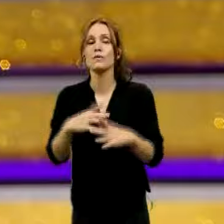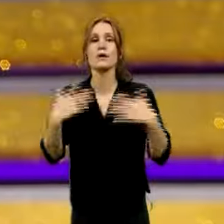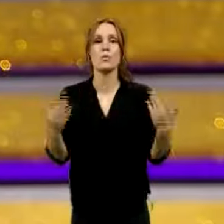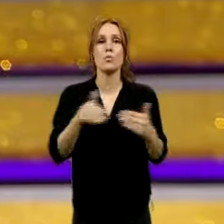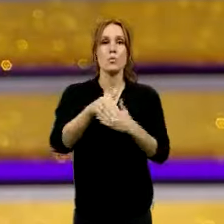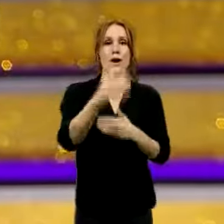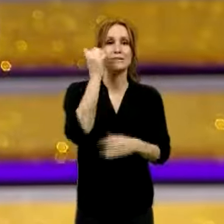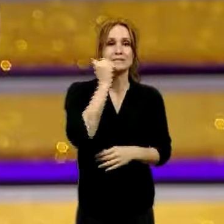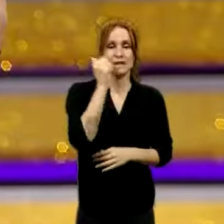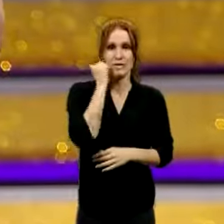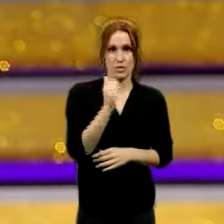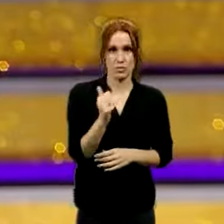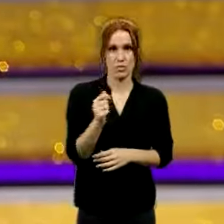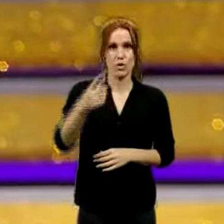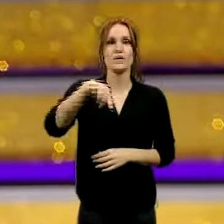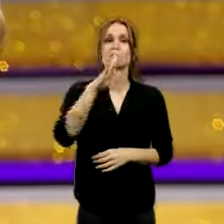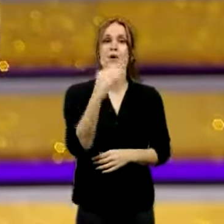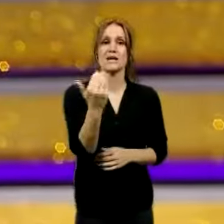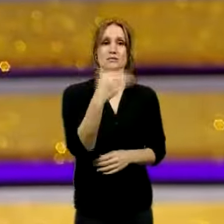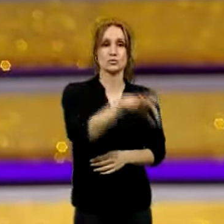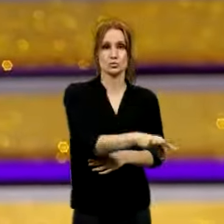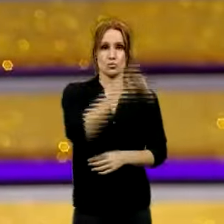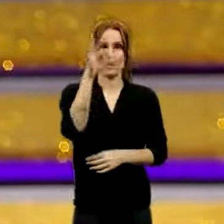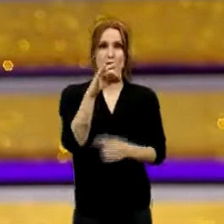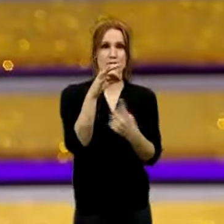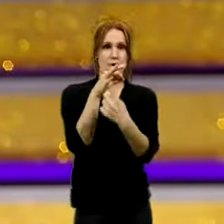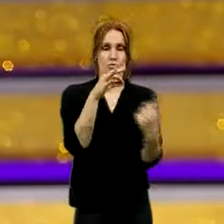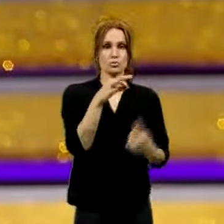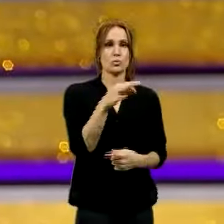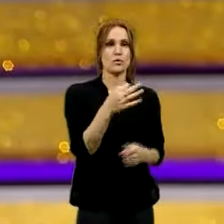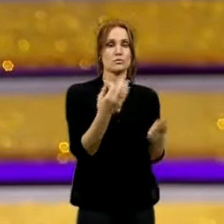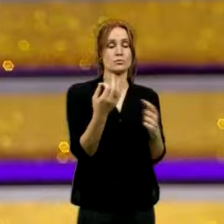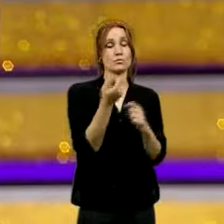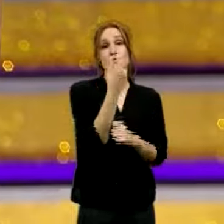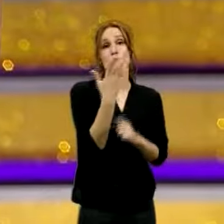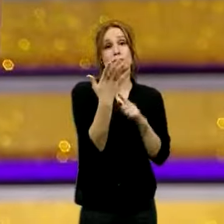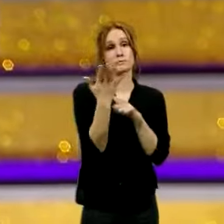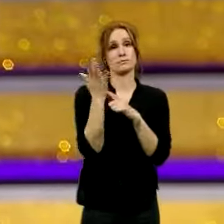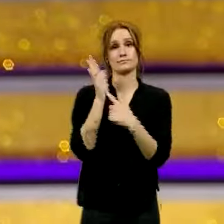del próximo sábado. Sacarán un sobre cada representante y enseñarán el número.